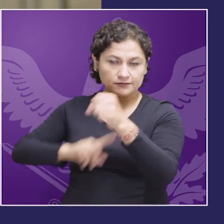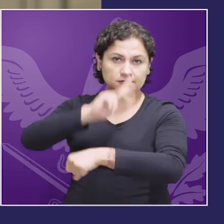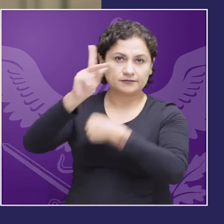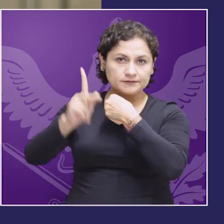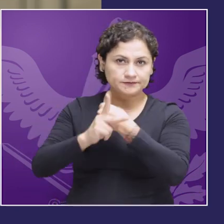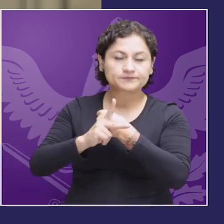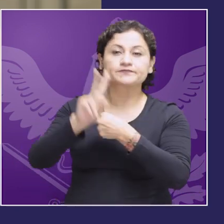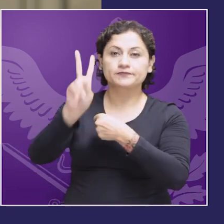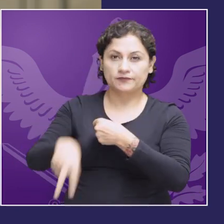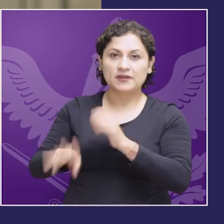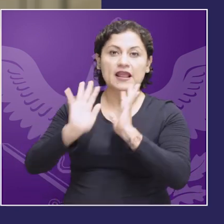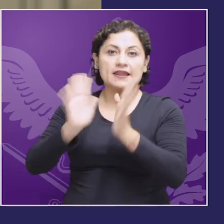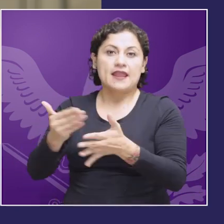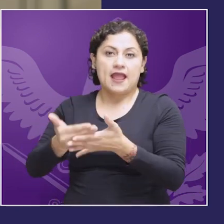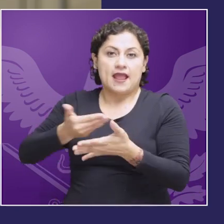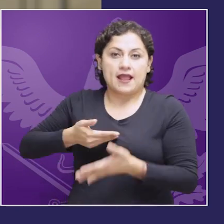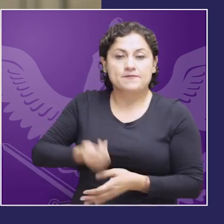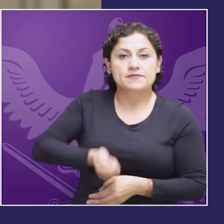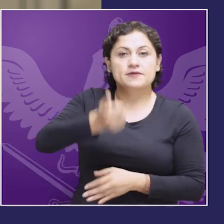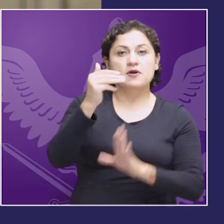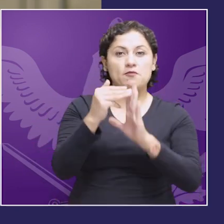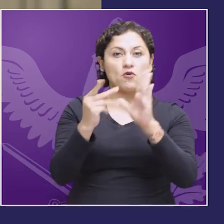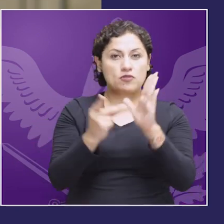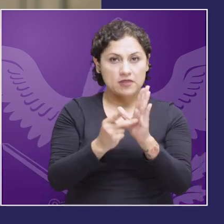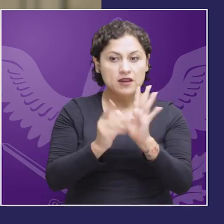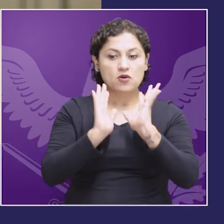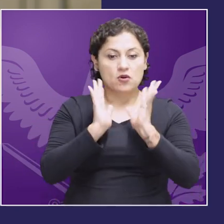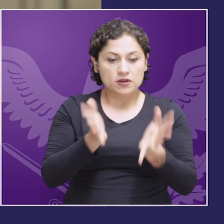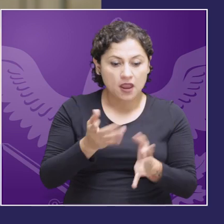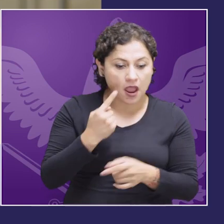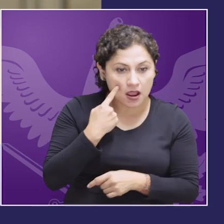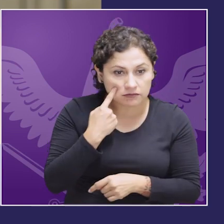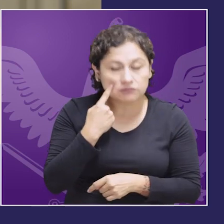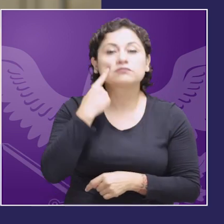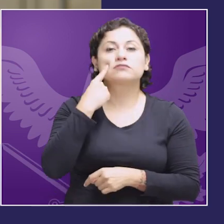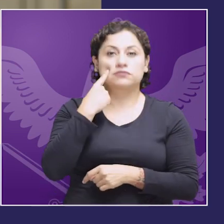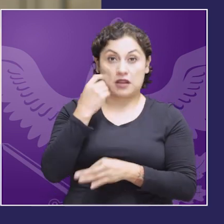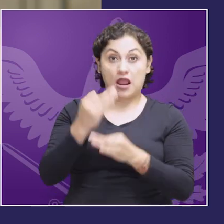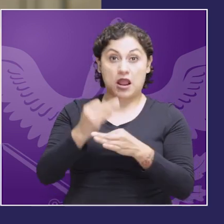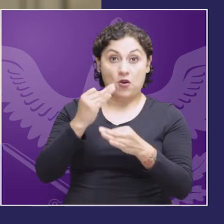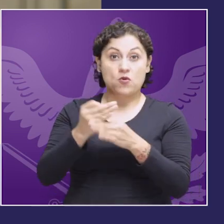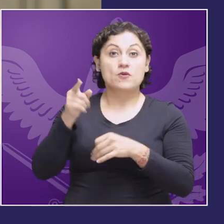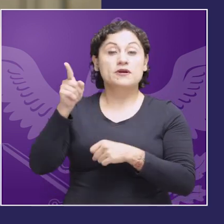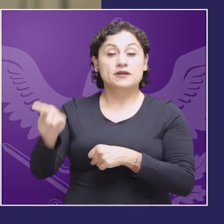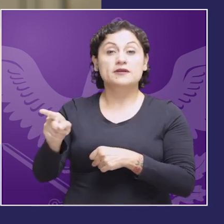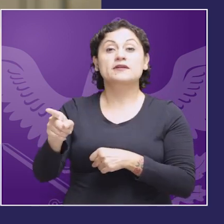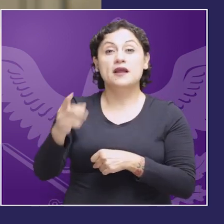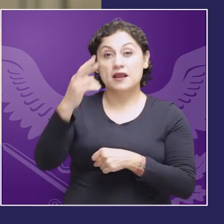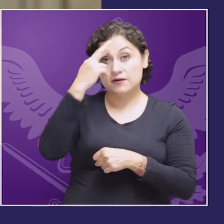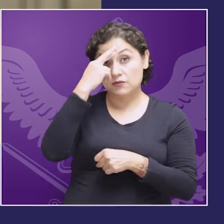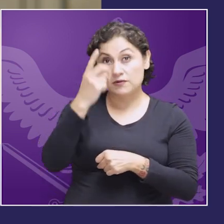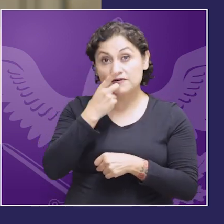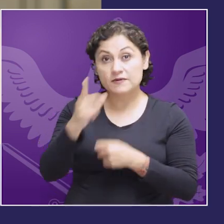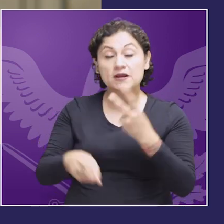un modelo que ya estaba aprobado, por decir así. En la actualidad está trabajando